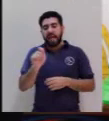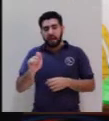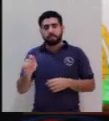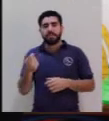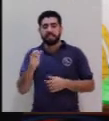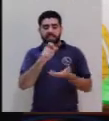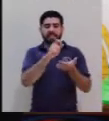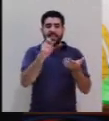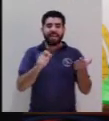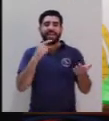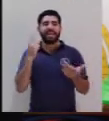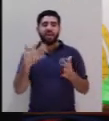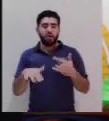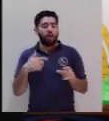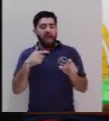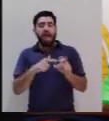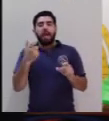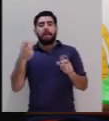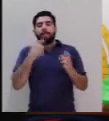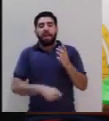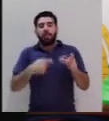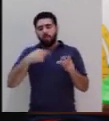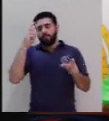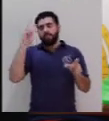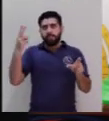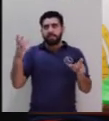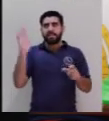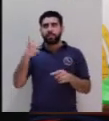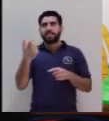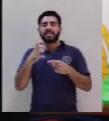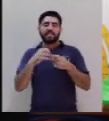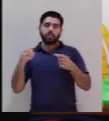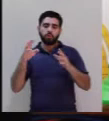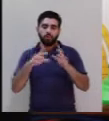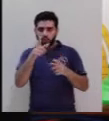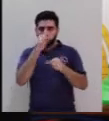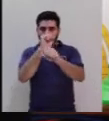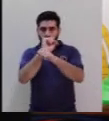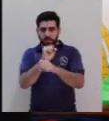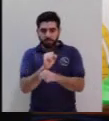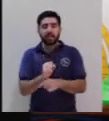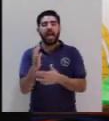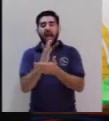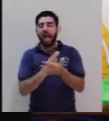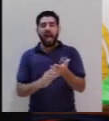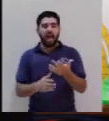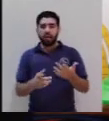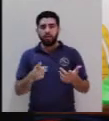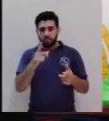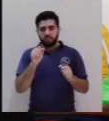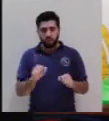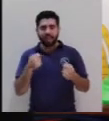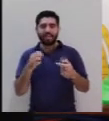lo que querramos, le podemos asignar un precio. Y de esa manera vamos a trabajar cómo se saca la fracción, el